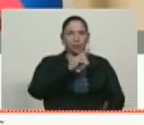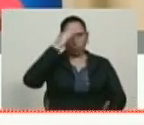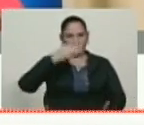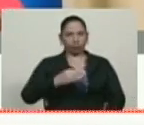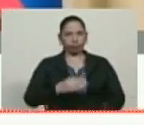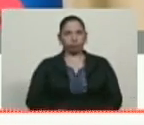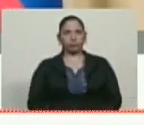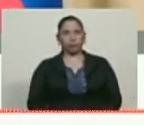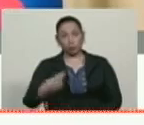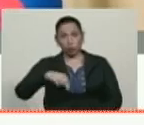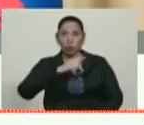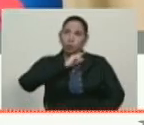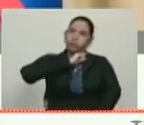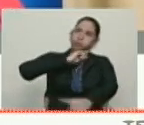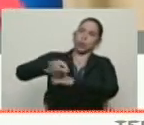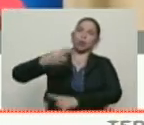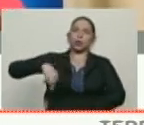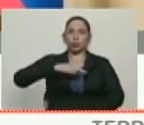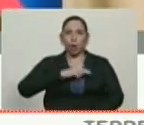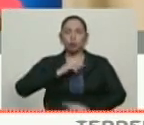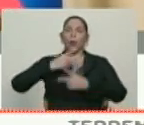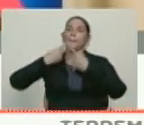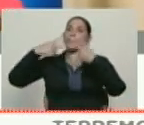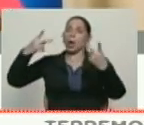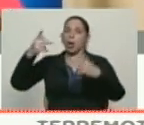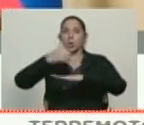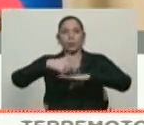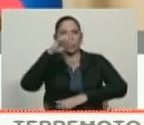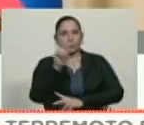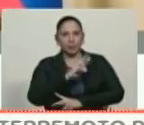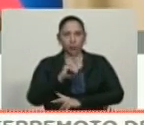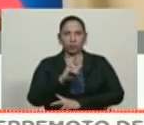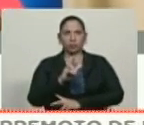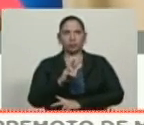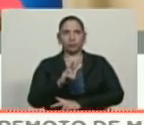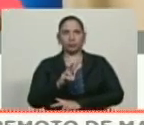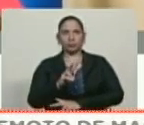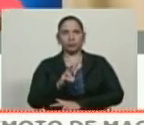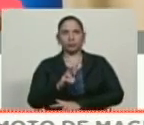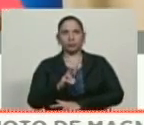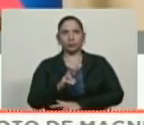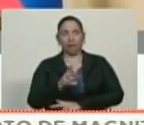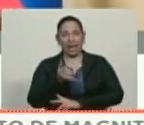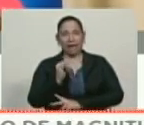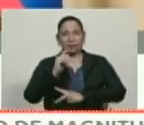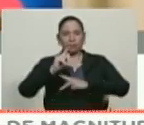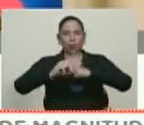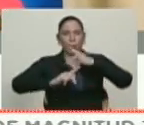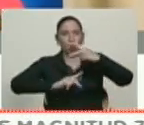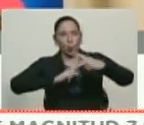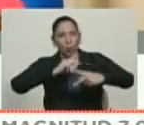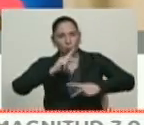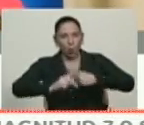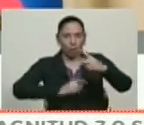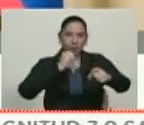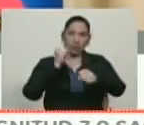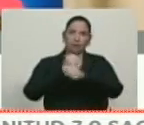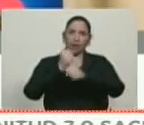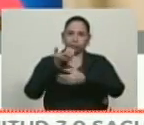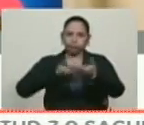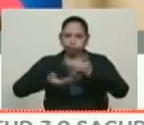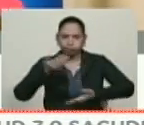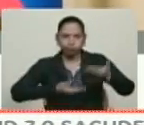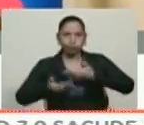nosotros lo hemos manifestado y aquí lo ratificamos. El gobierno venezolano está en proceso de trabajo con las